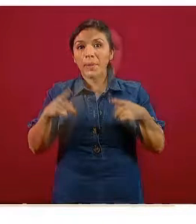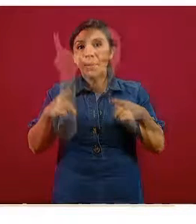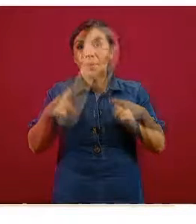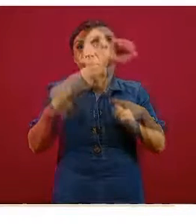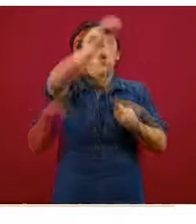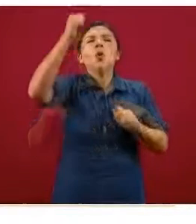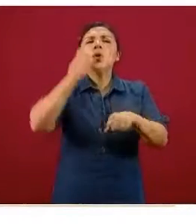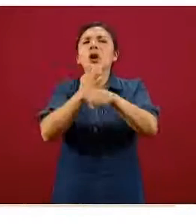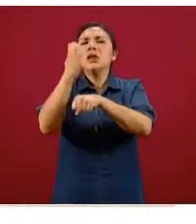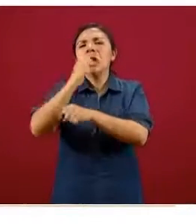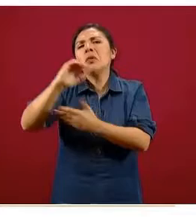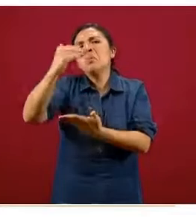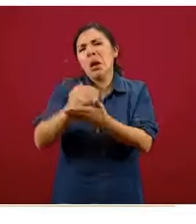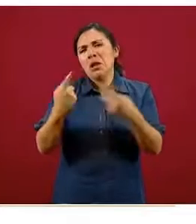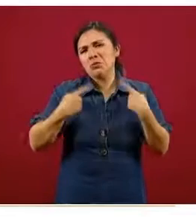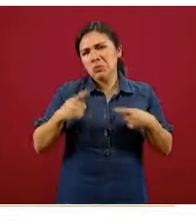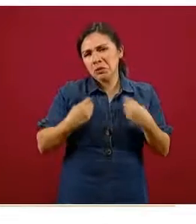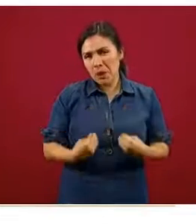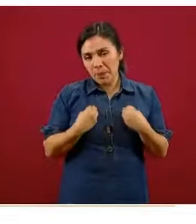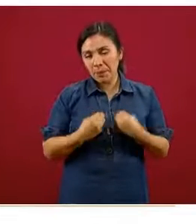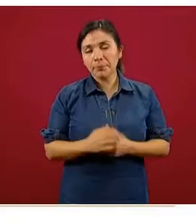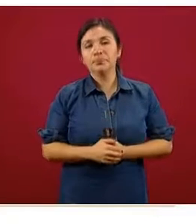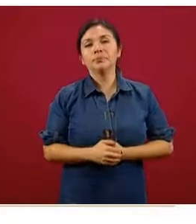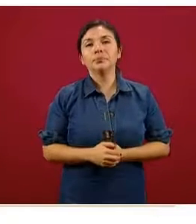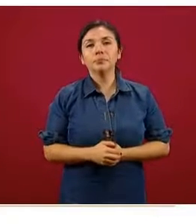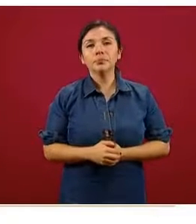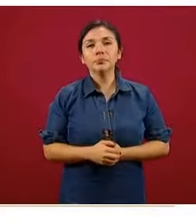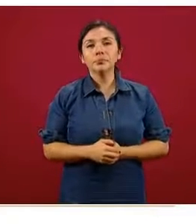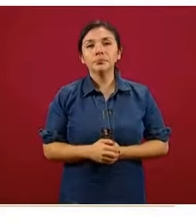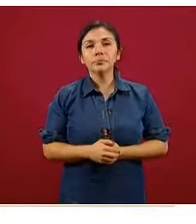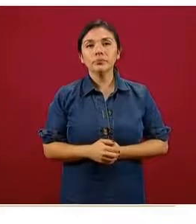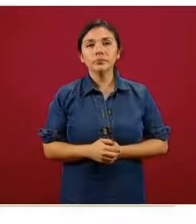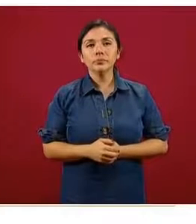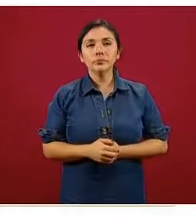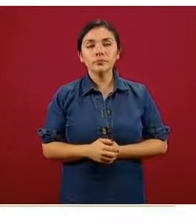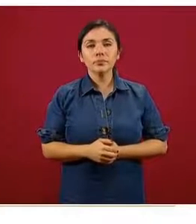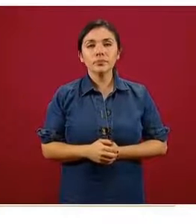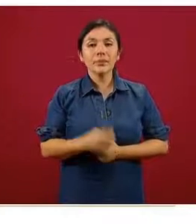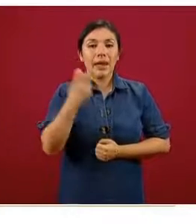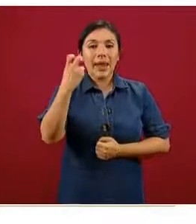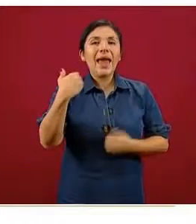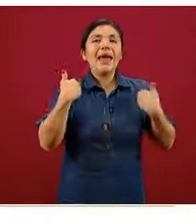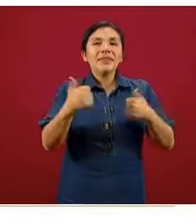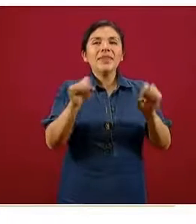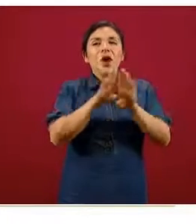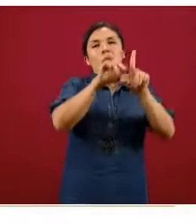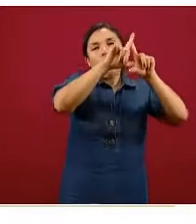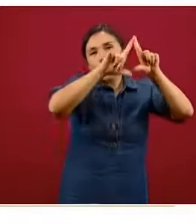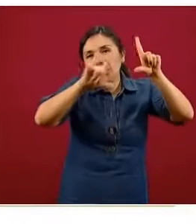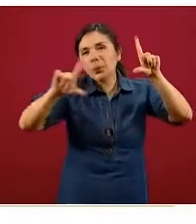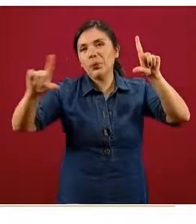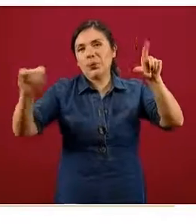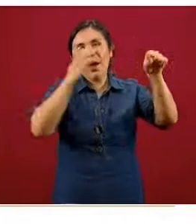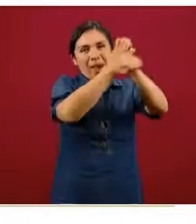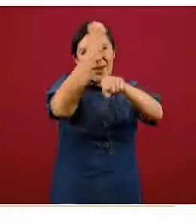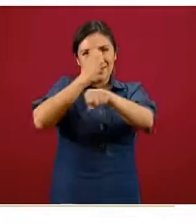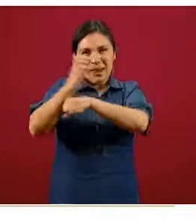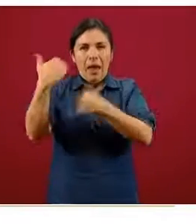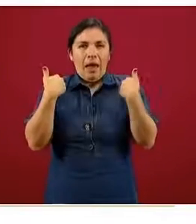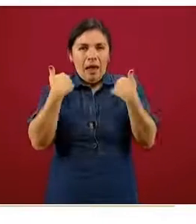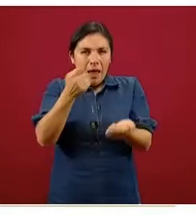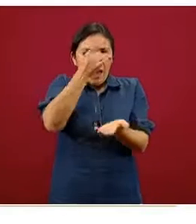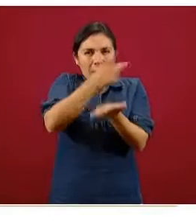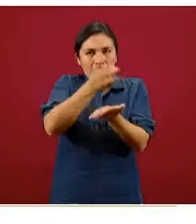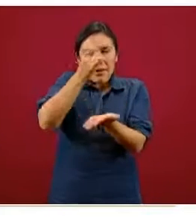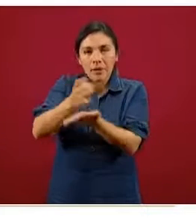de la República. Si vemos la siguiente diapositiva, precisamente los vamos a ver rápidamente en orden descendente, ahí los podemos identificar